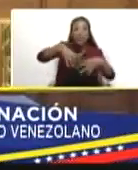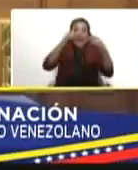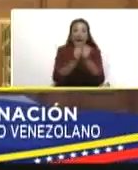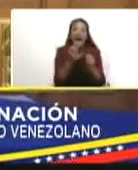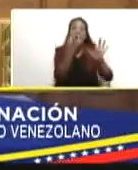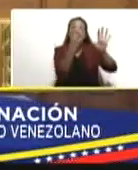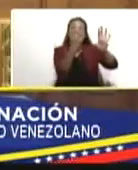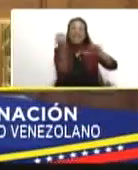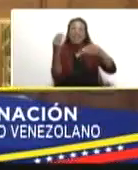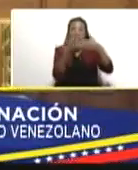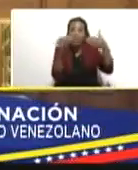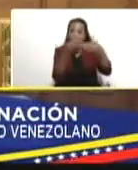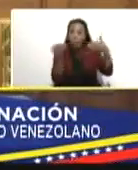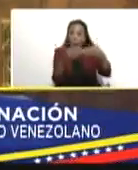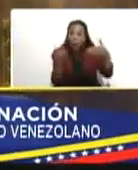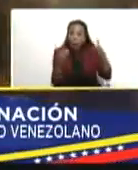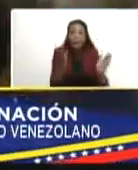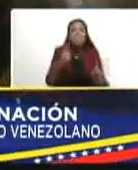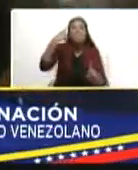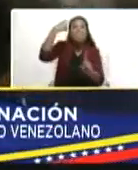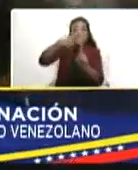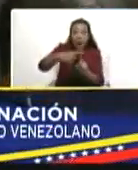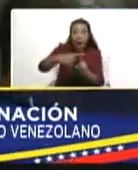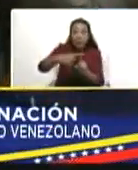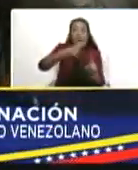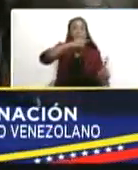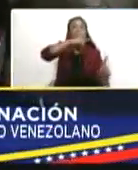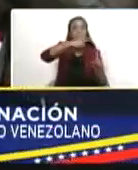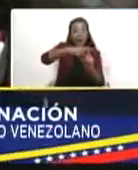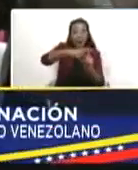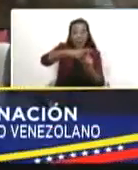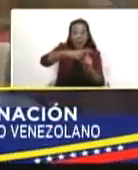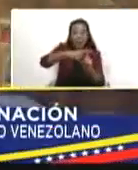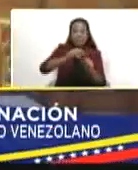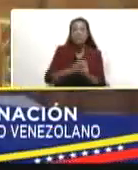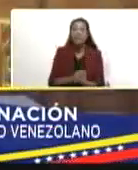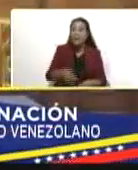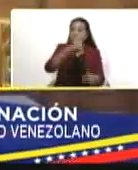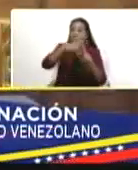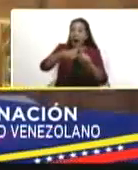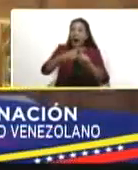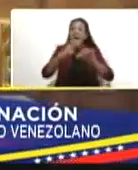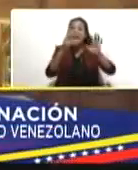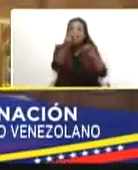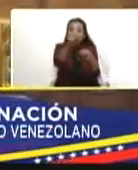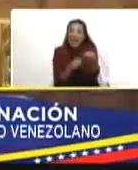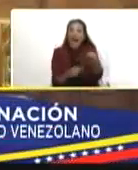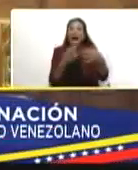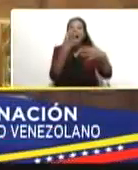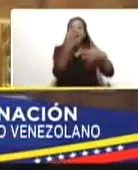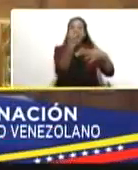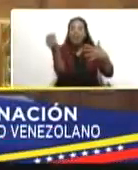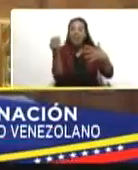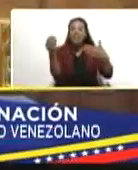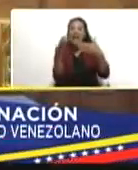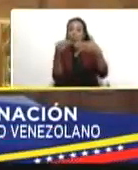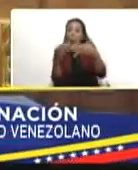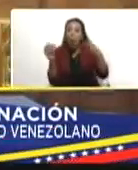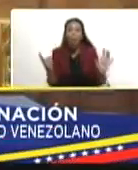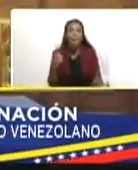0 indexados y el cesta tique a $30